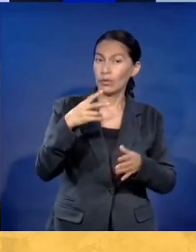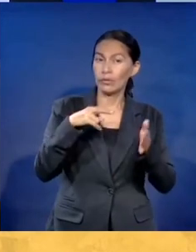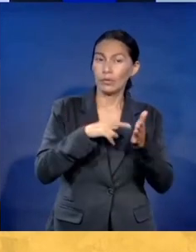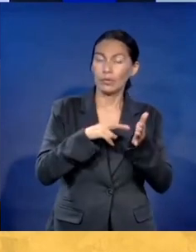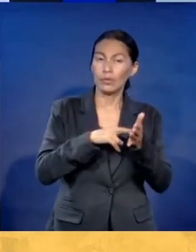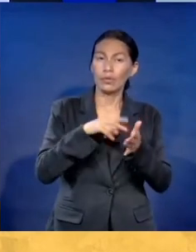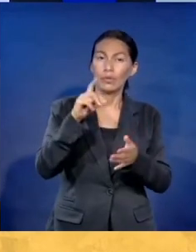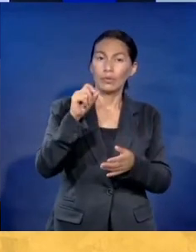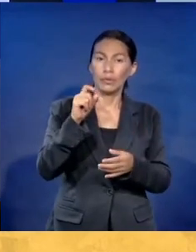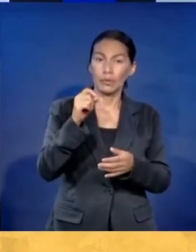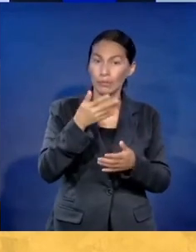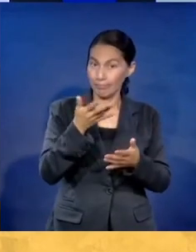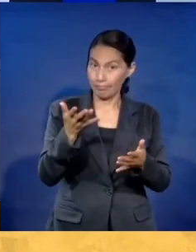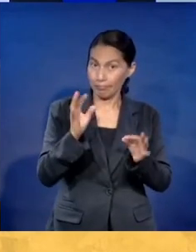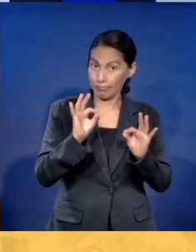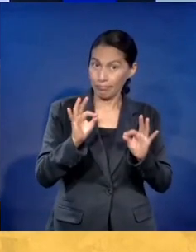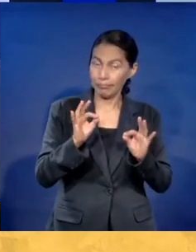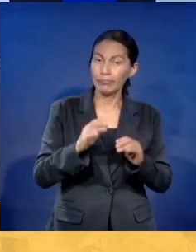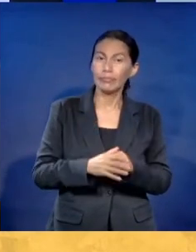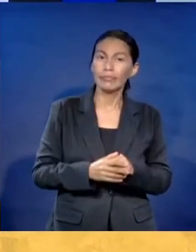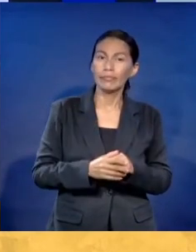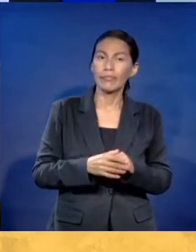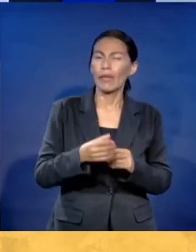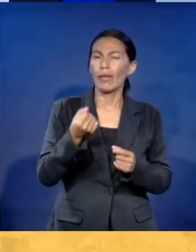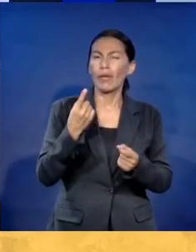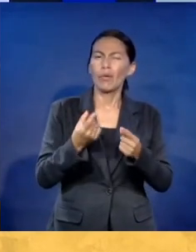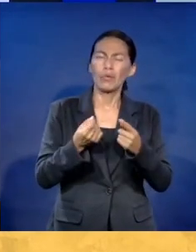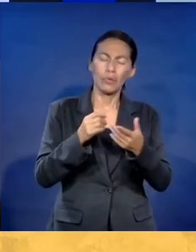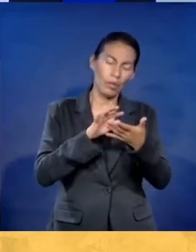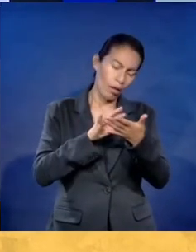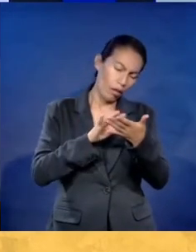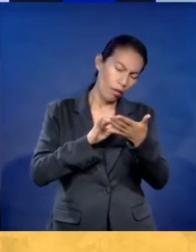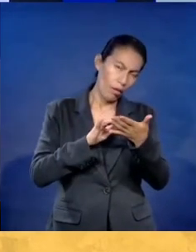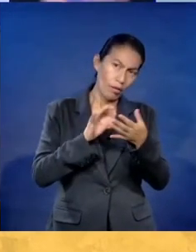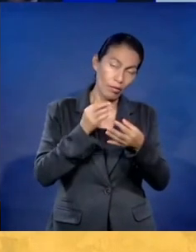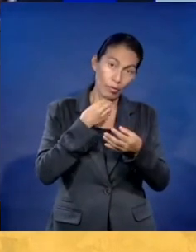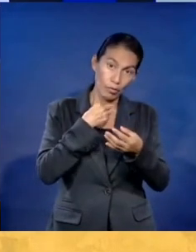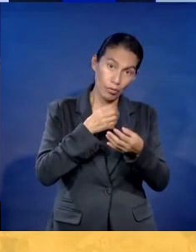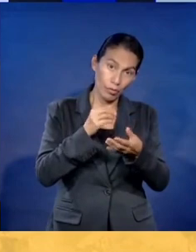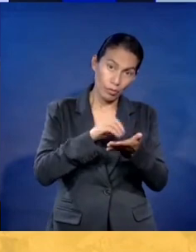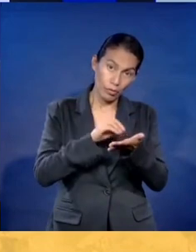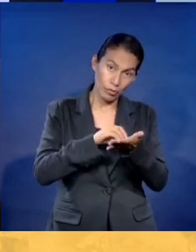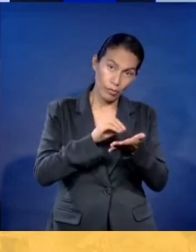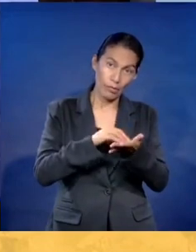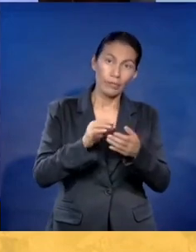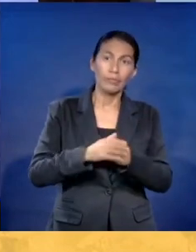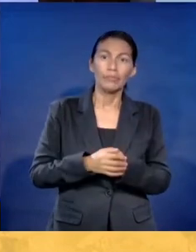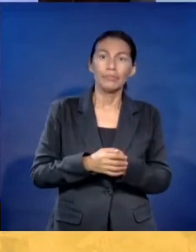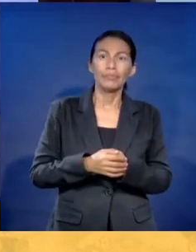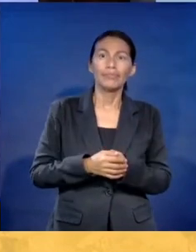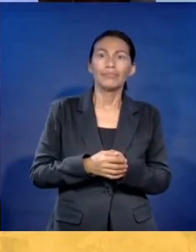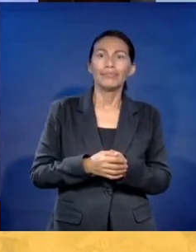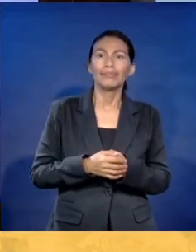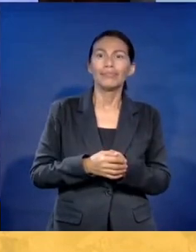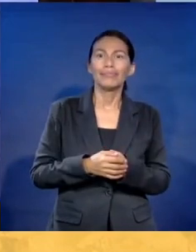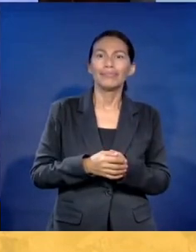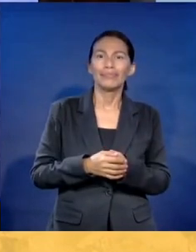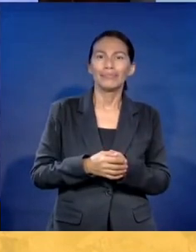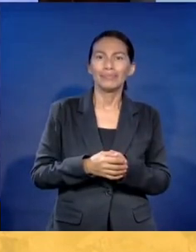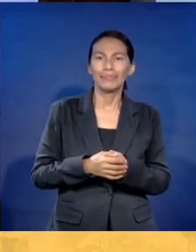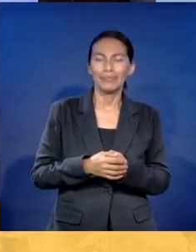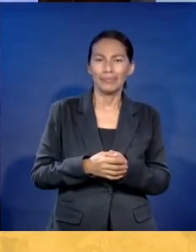que todavía están despertando algunos quizás están agarrando señal todavía Buenos días mi nombre es Luis Bienvenidos a Montemorelos